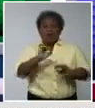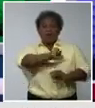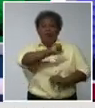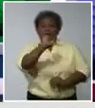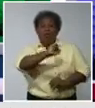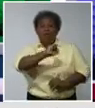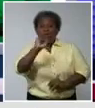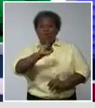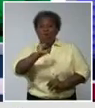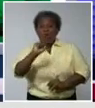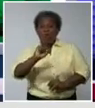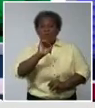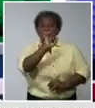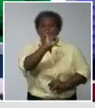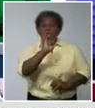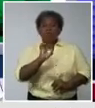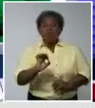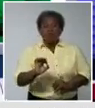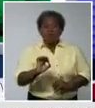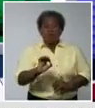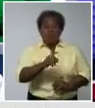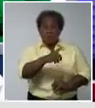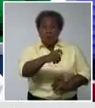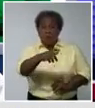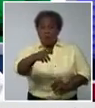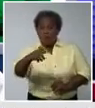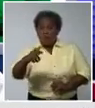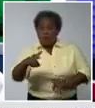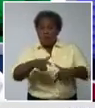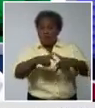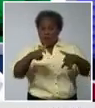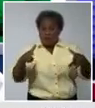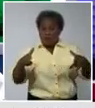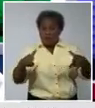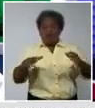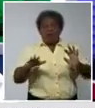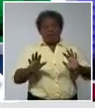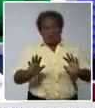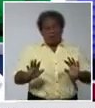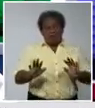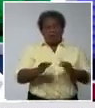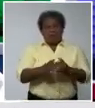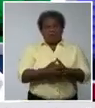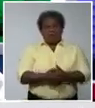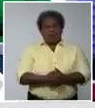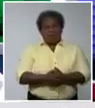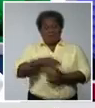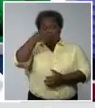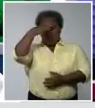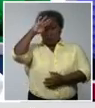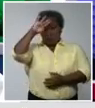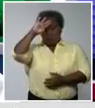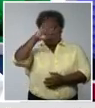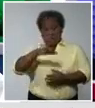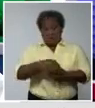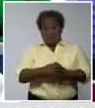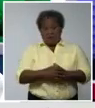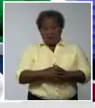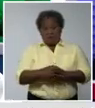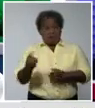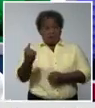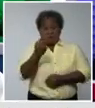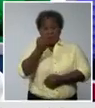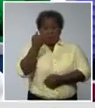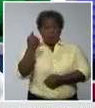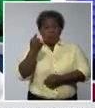un % de cobertura bastante elevado. Pero indiscutiblemente Cuba, único país